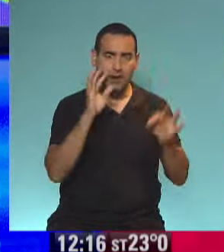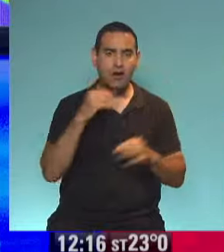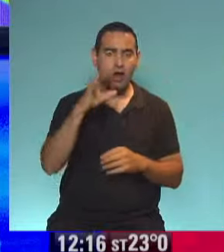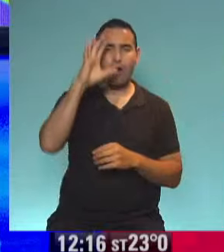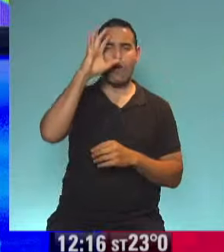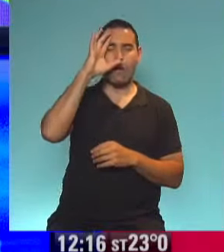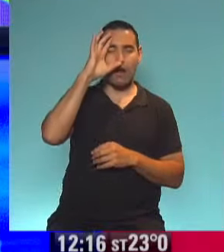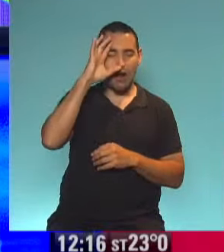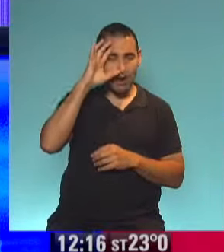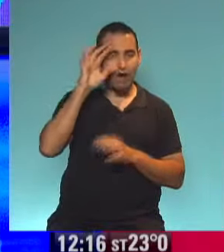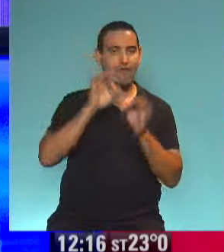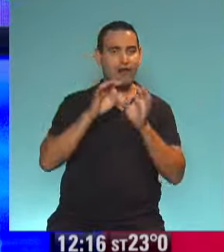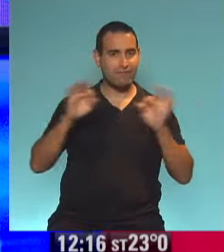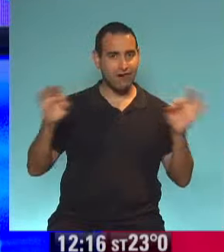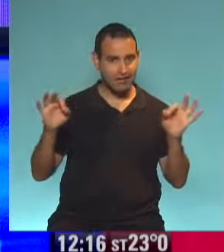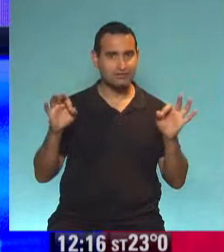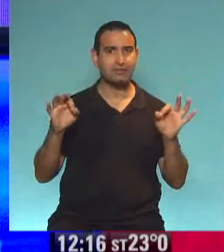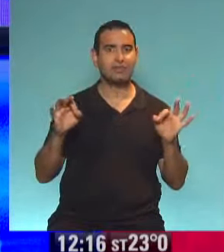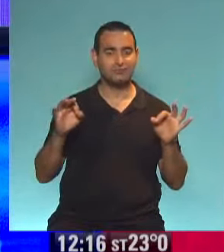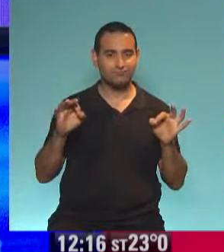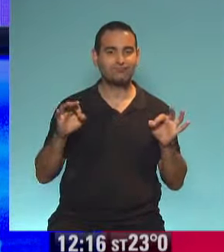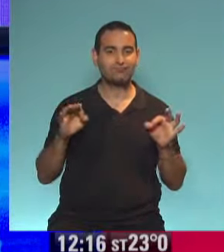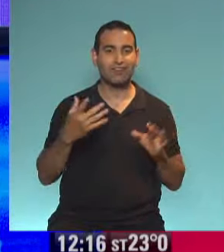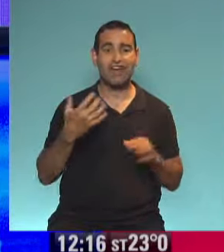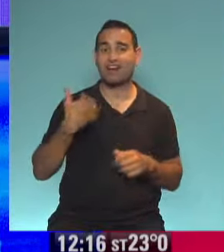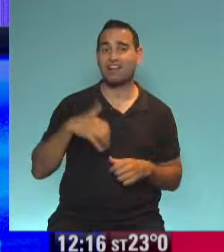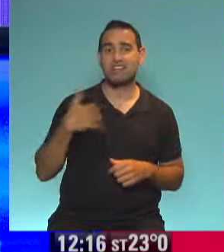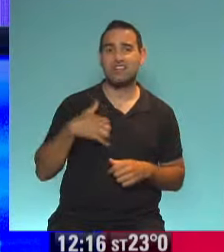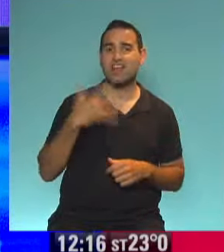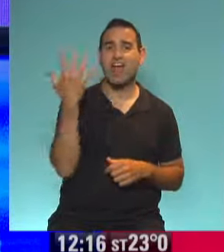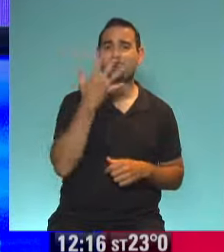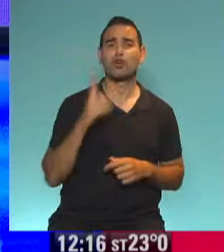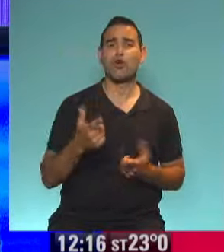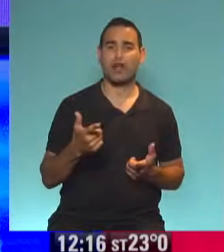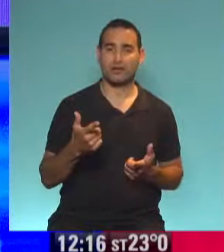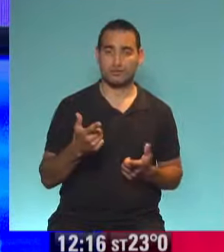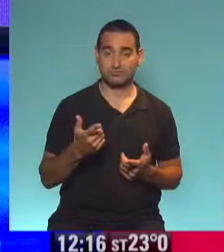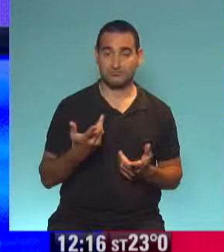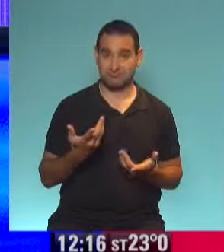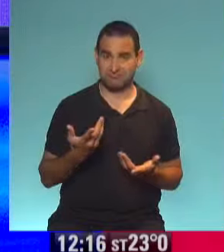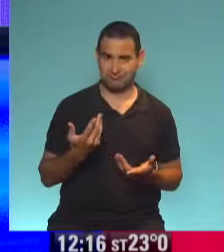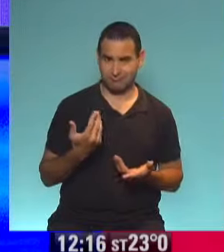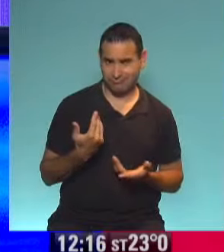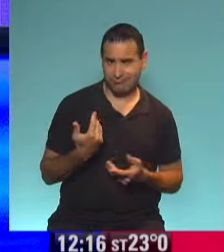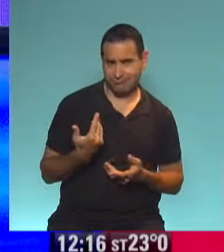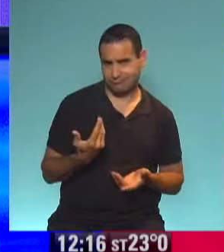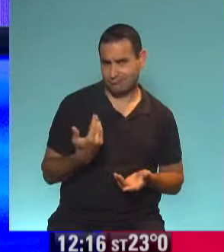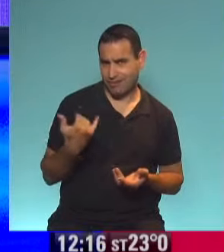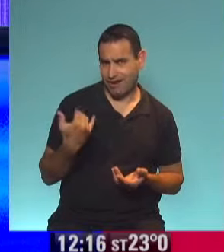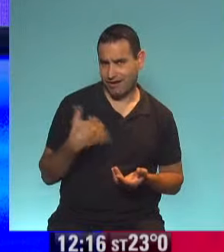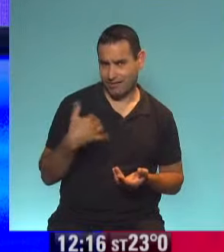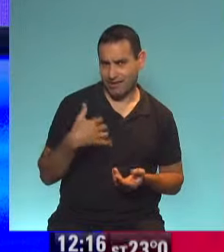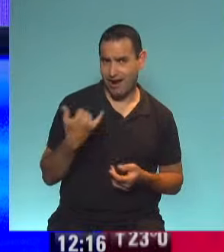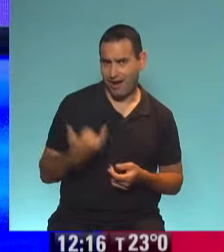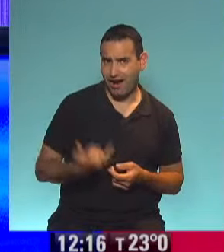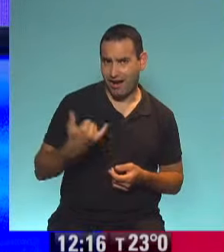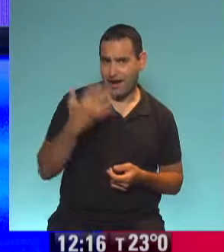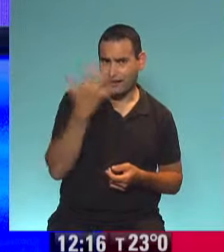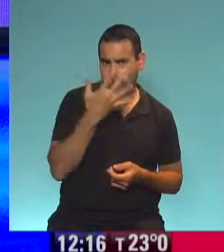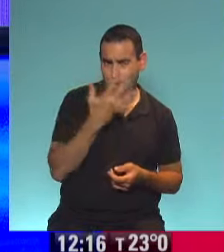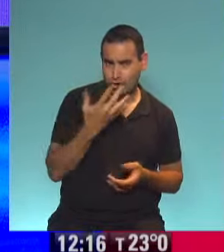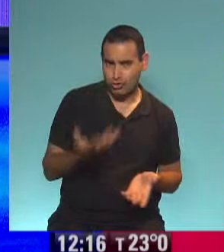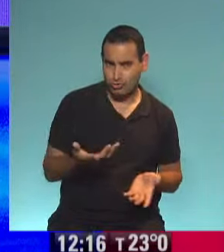escuchó muchas veces y que lo dijimos en el programa, que tenía que ver: en la Argentina no hay negros y negras, ¿no? Sí. Y yo decía, ¿pero cómo? En la realidad las hay, claro. En